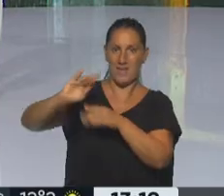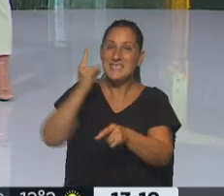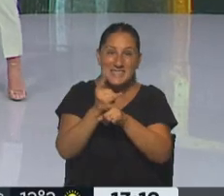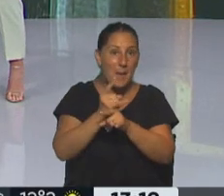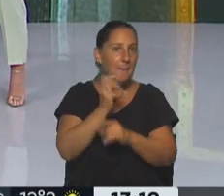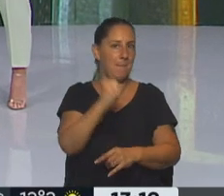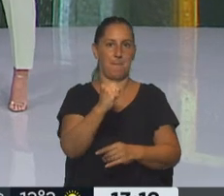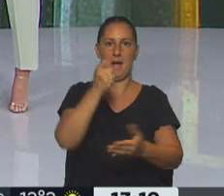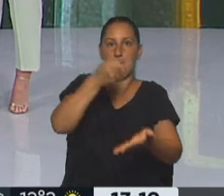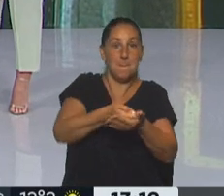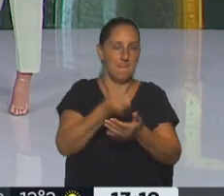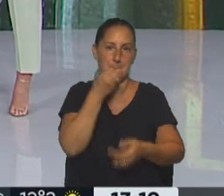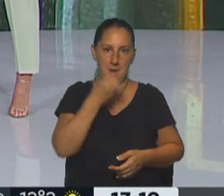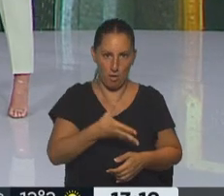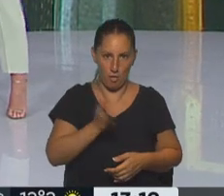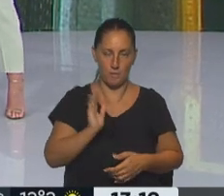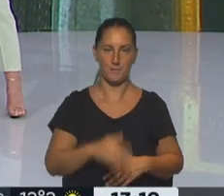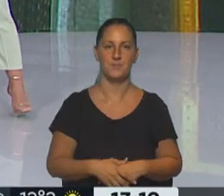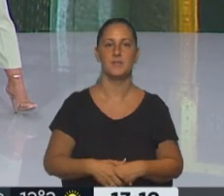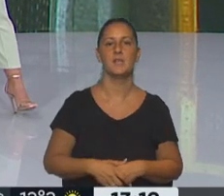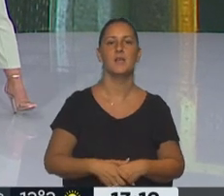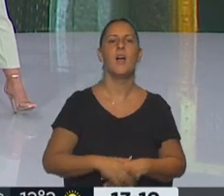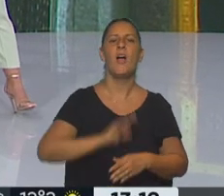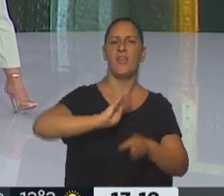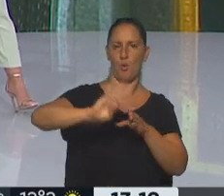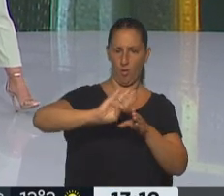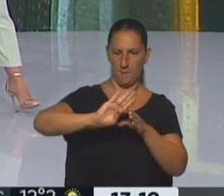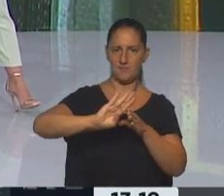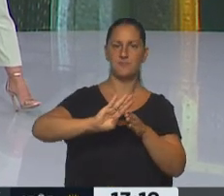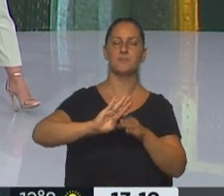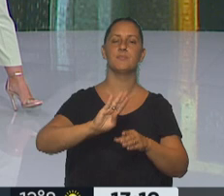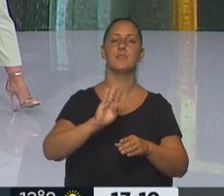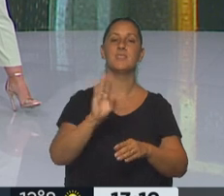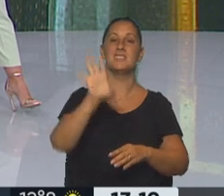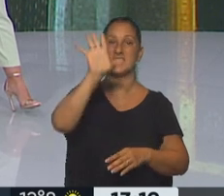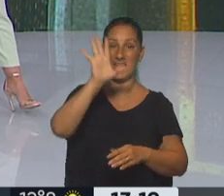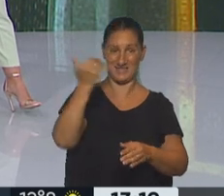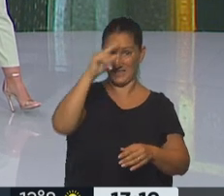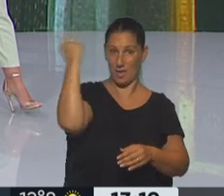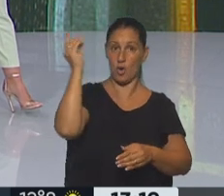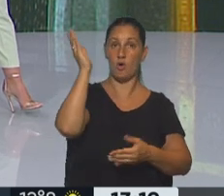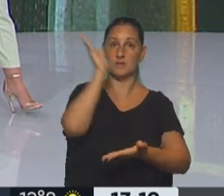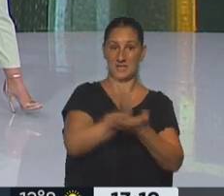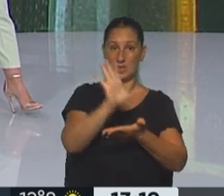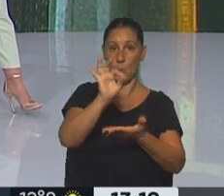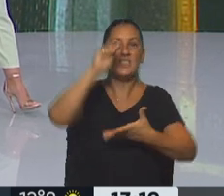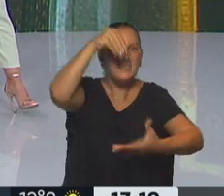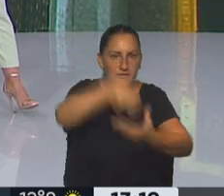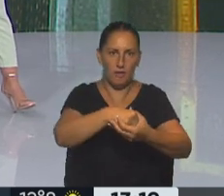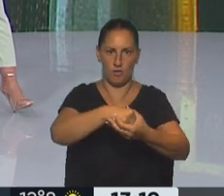pesos Esa primera aclaración segundo la deuda el 50% de la deuda que tiene el Estado es intraestado